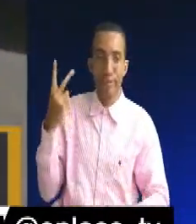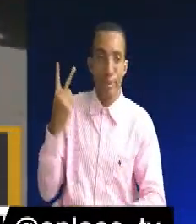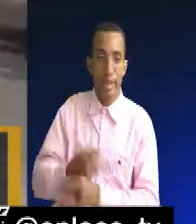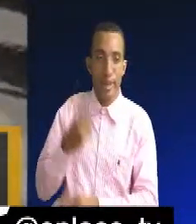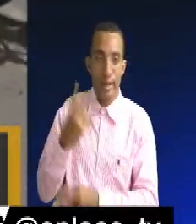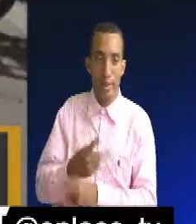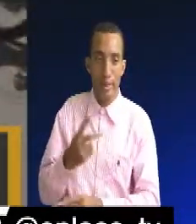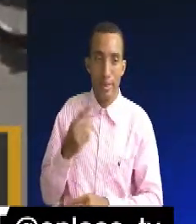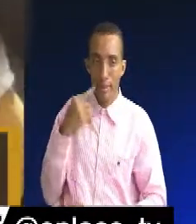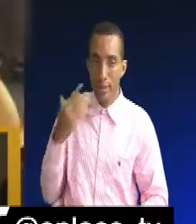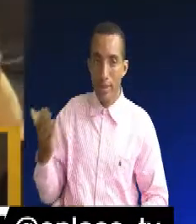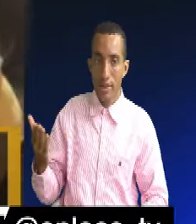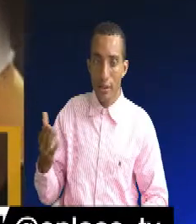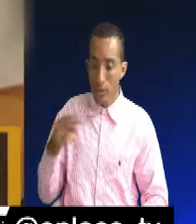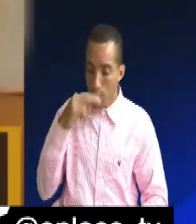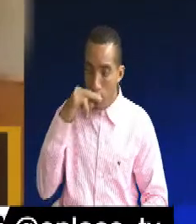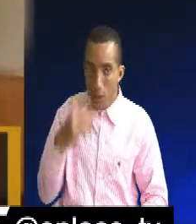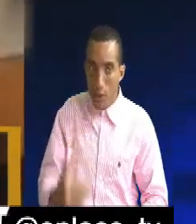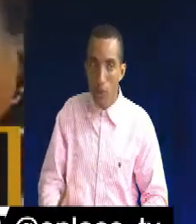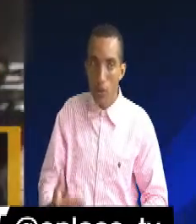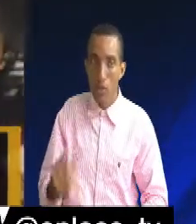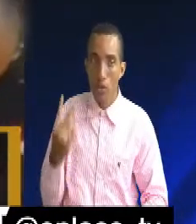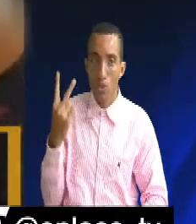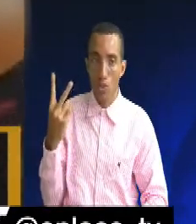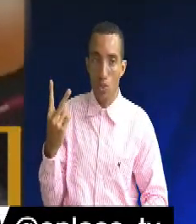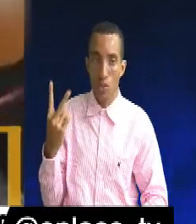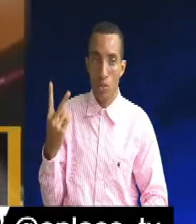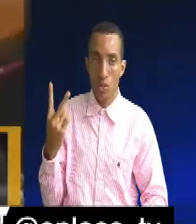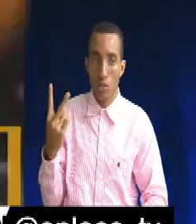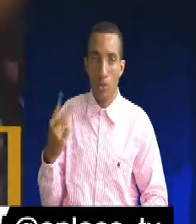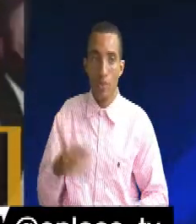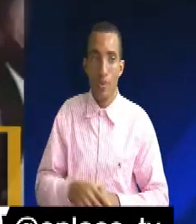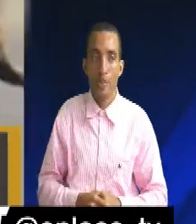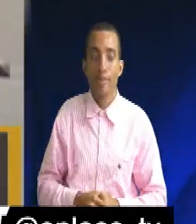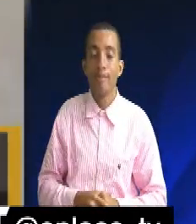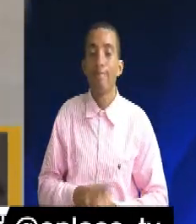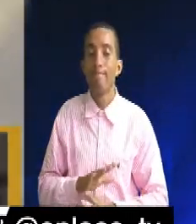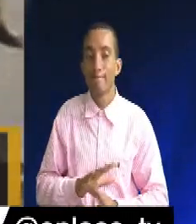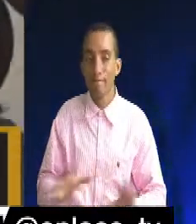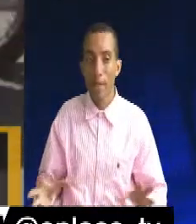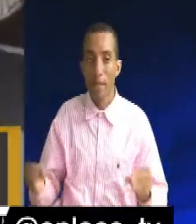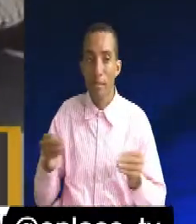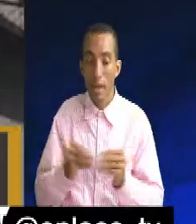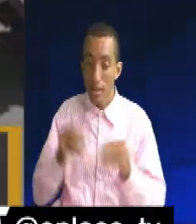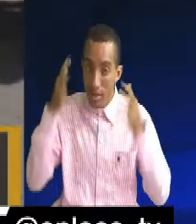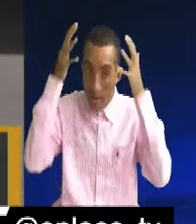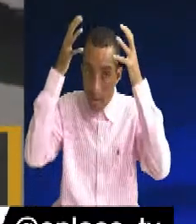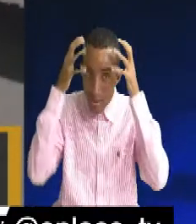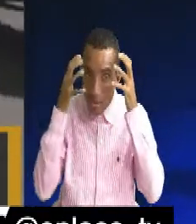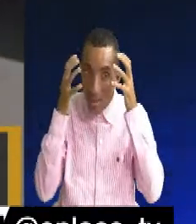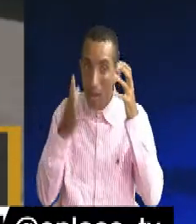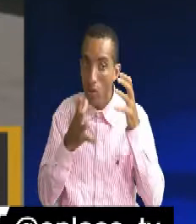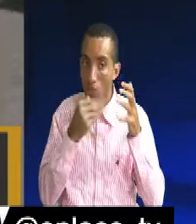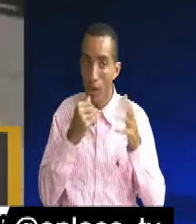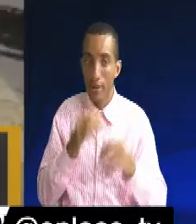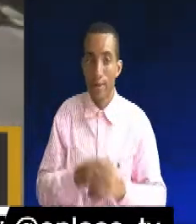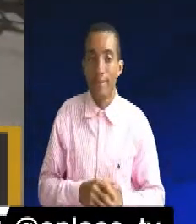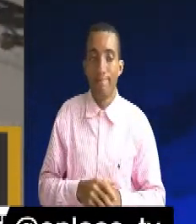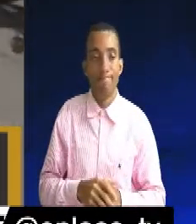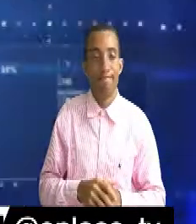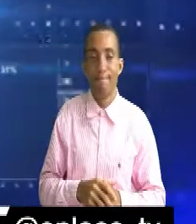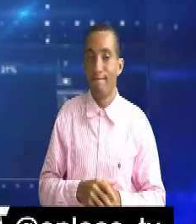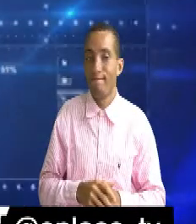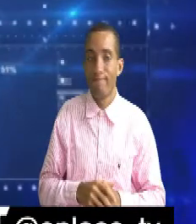son transportados dos niños de manera irresponsable en el vehículo. A eso se le suma que no llevan el casco de protección. No hay derecho,